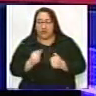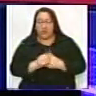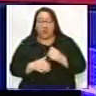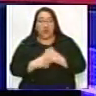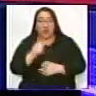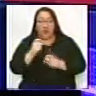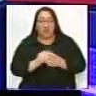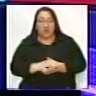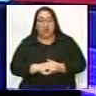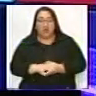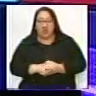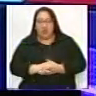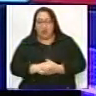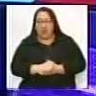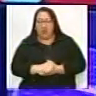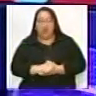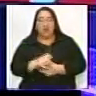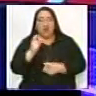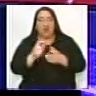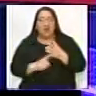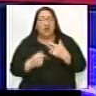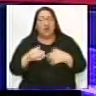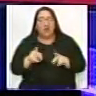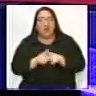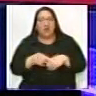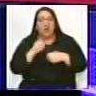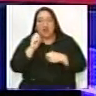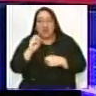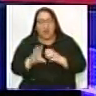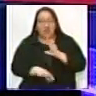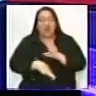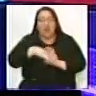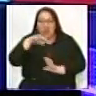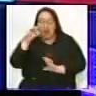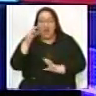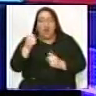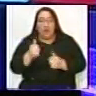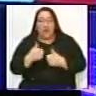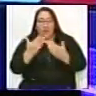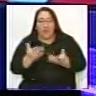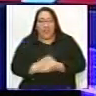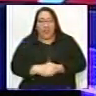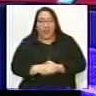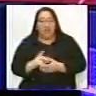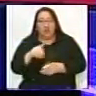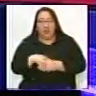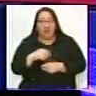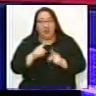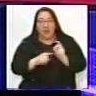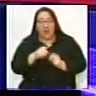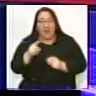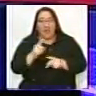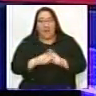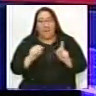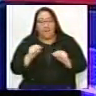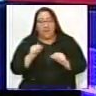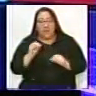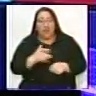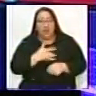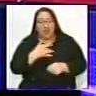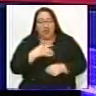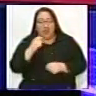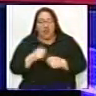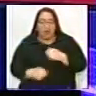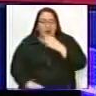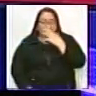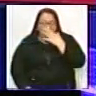los votantes, con las personas que le dijeron o no la, o quizás no votaron por ella, pero que siente la